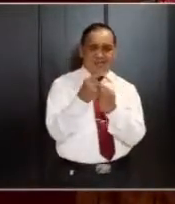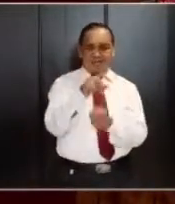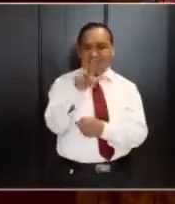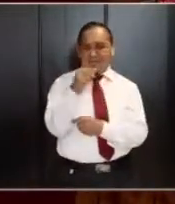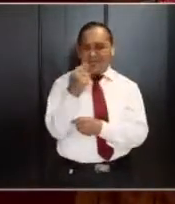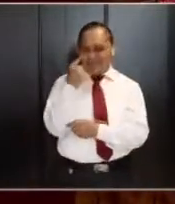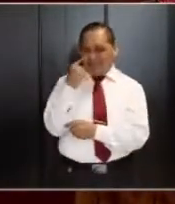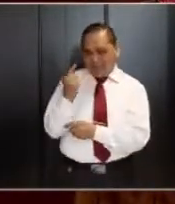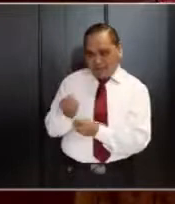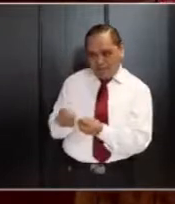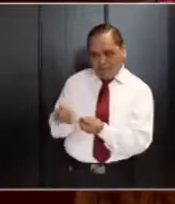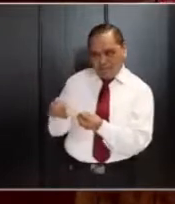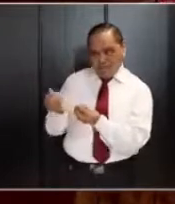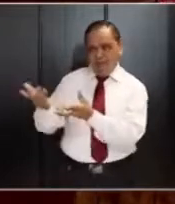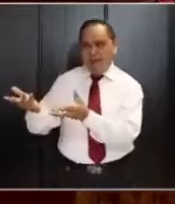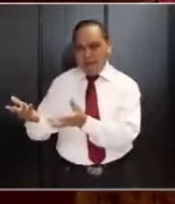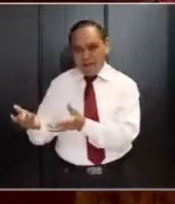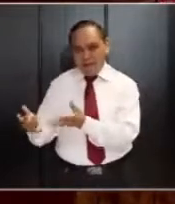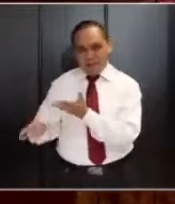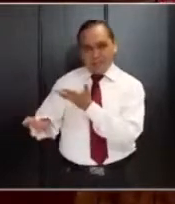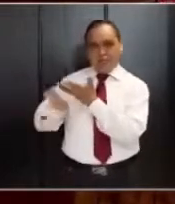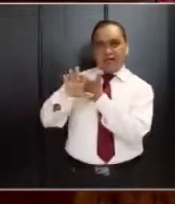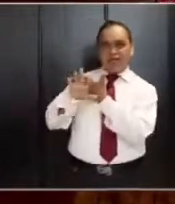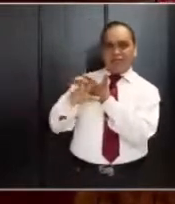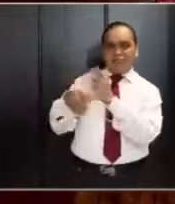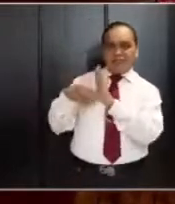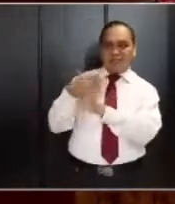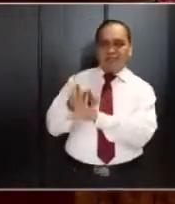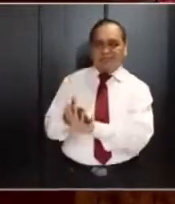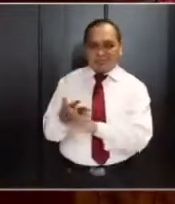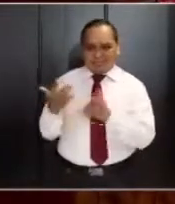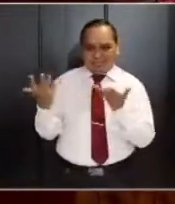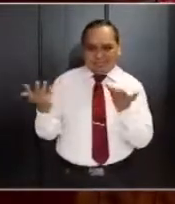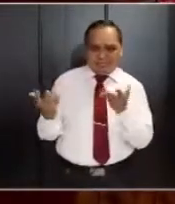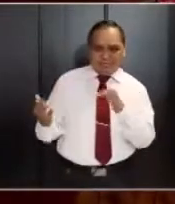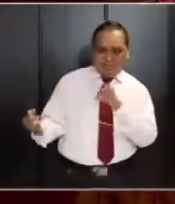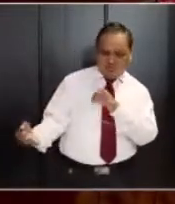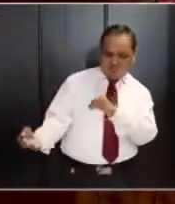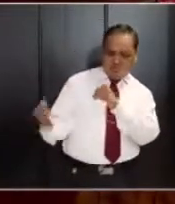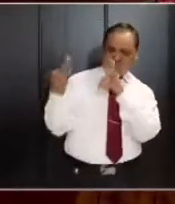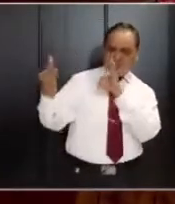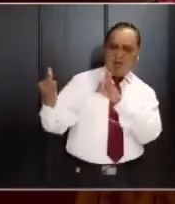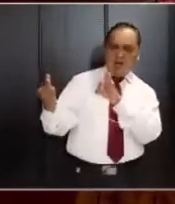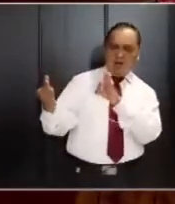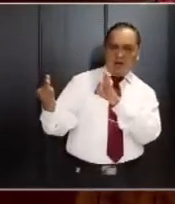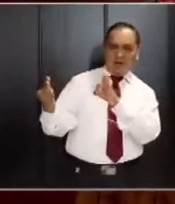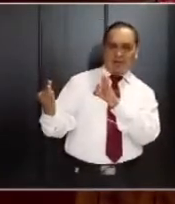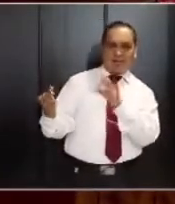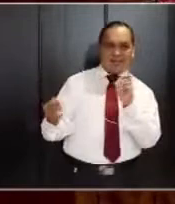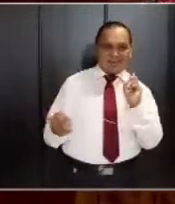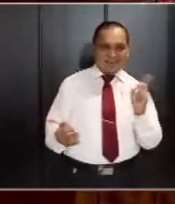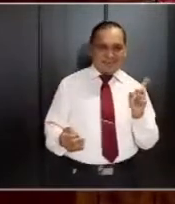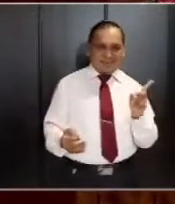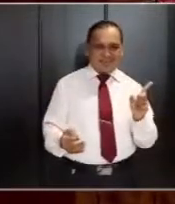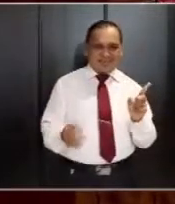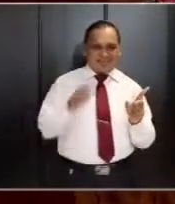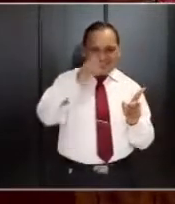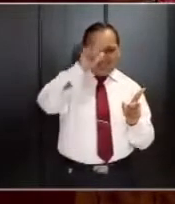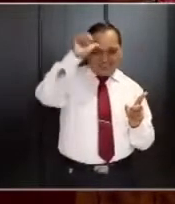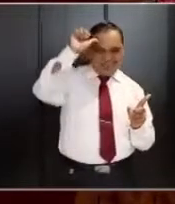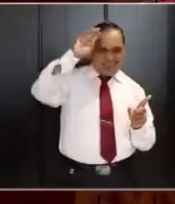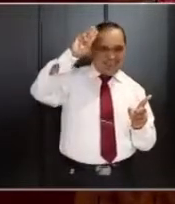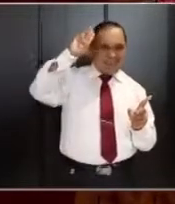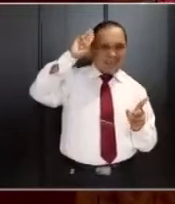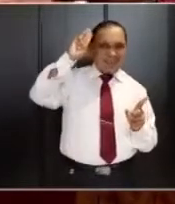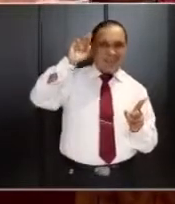quién sabe qué, pero la cosa es que ahora ya es el defensor de Eliseo y los perseguidos. Ahora